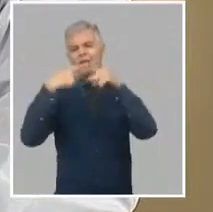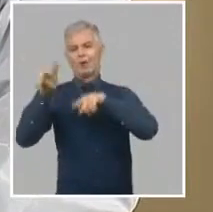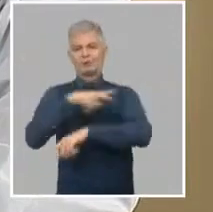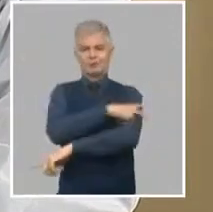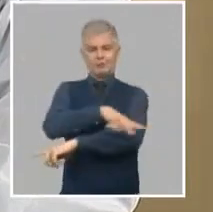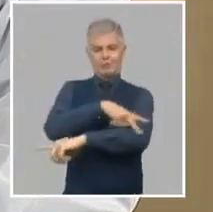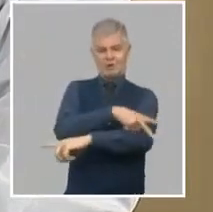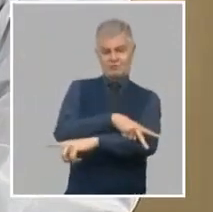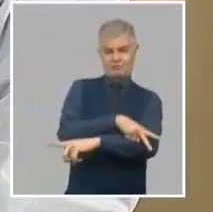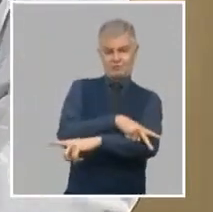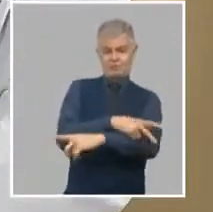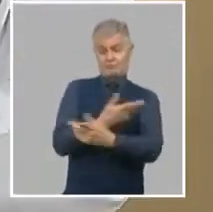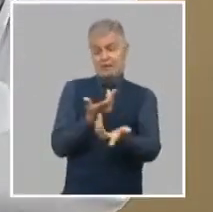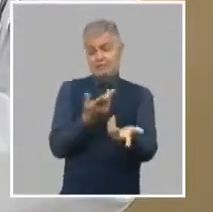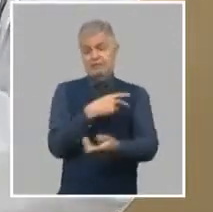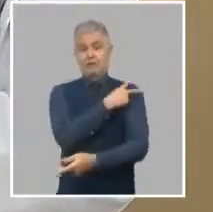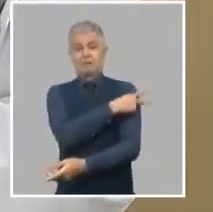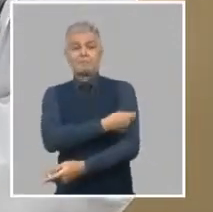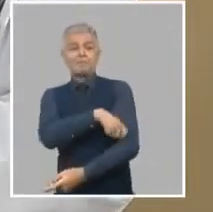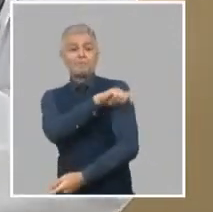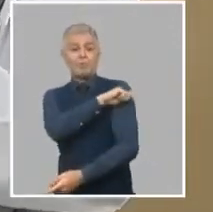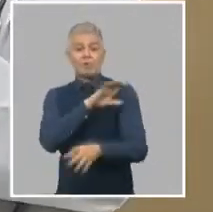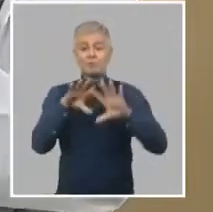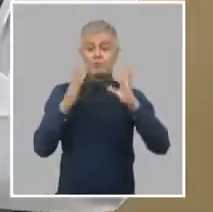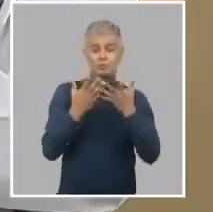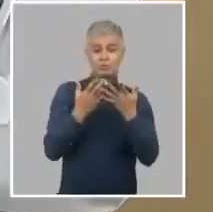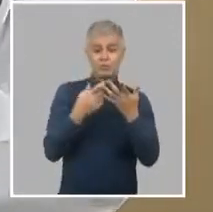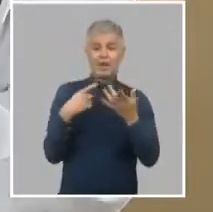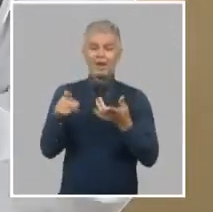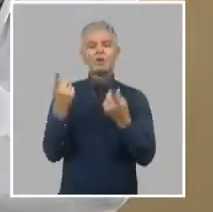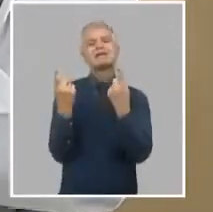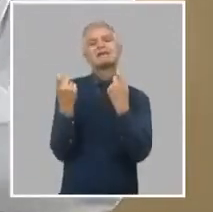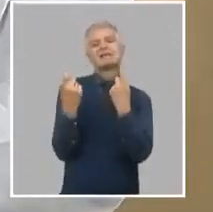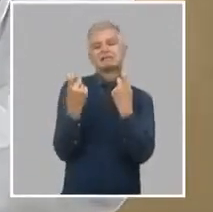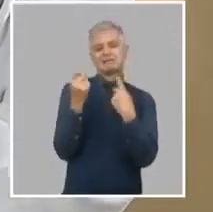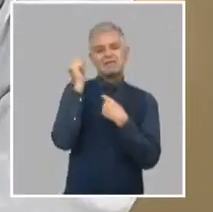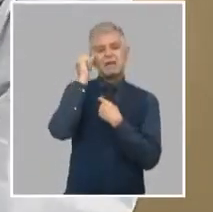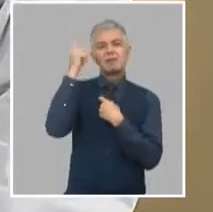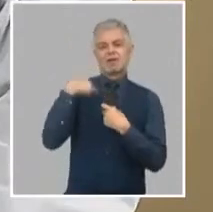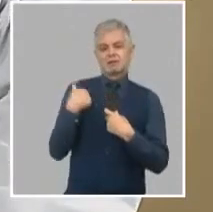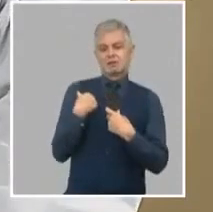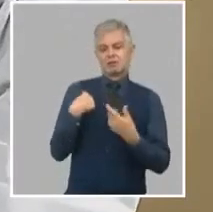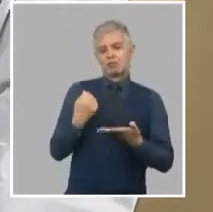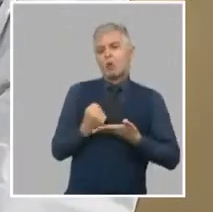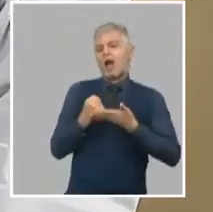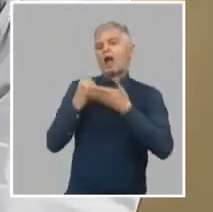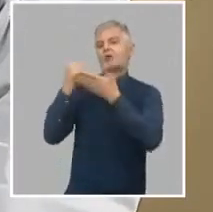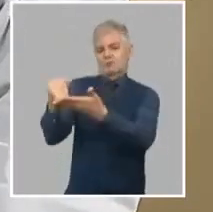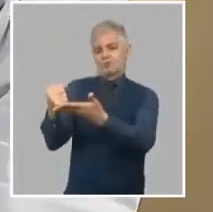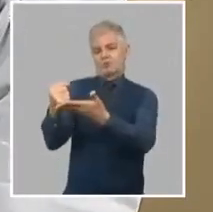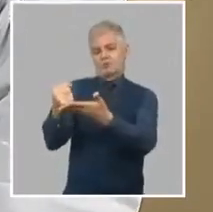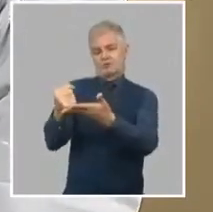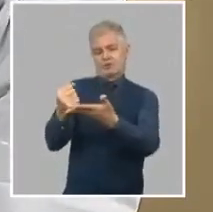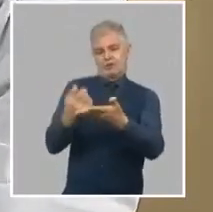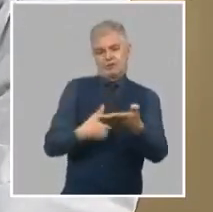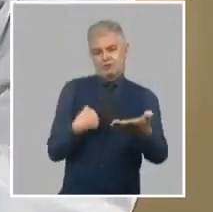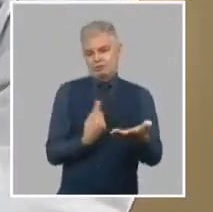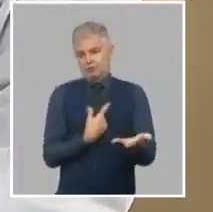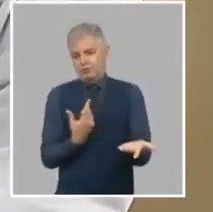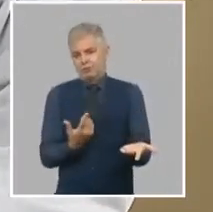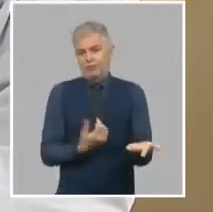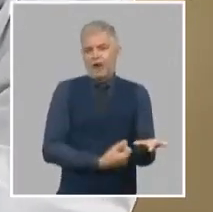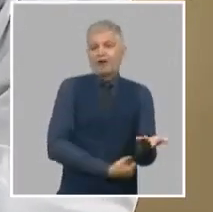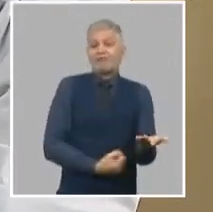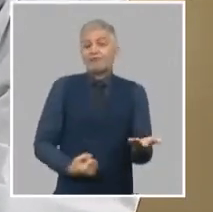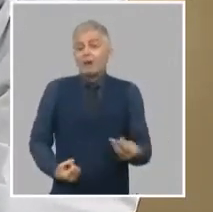muy necesitados de la experiencia nuestra y del concurso de los esfuerzos nuestros, que han sido en algunos casos modestos,